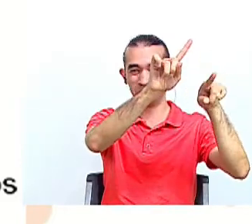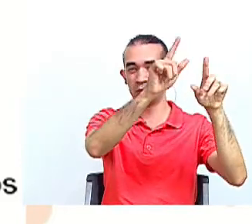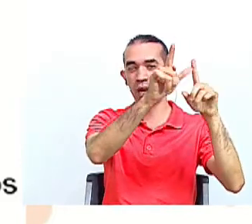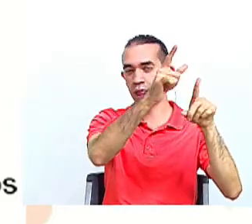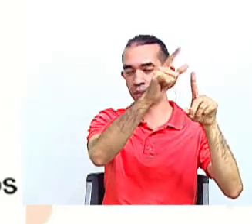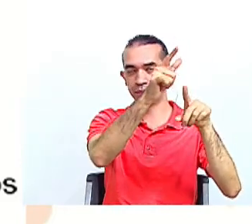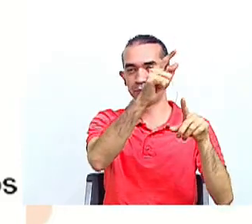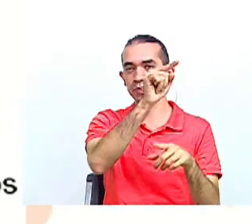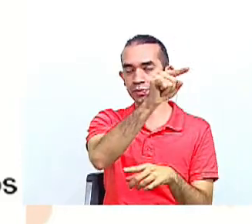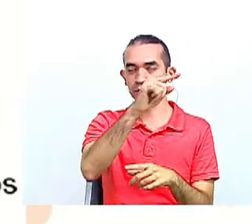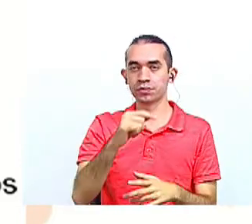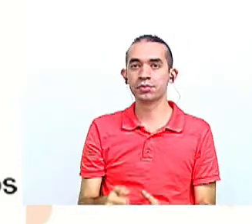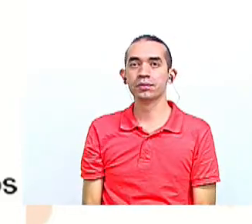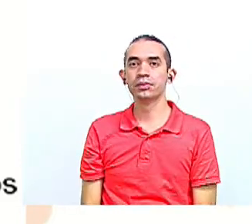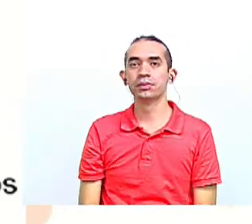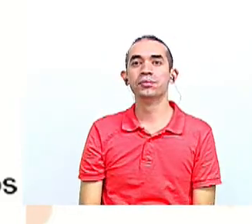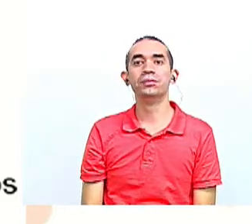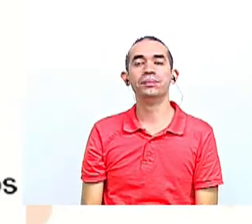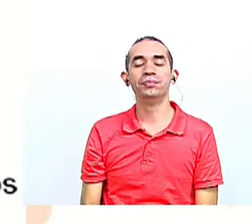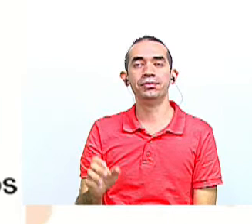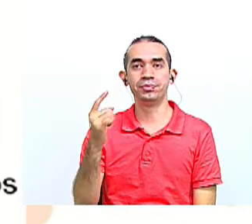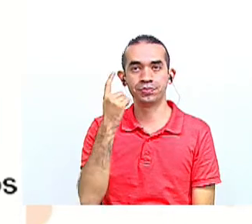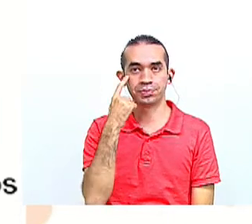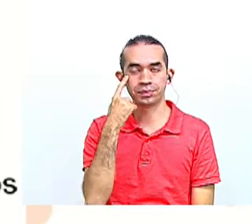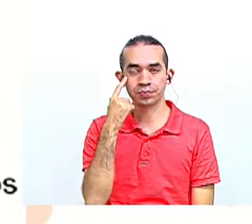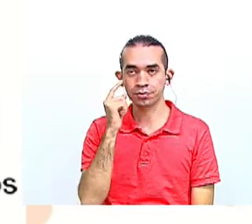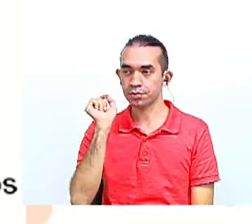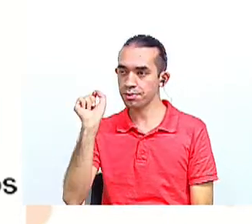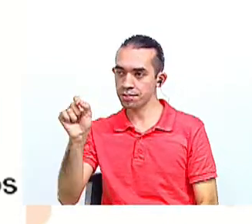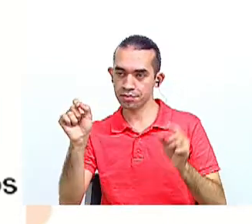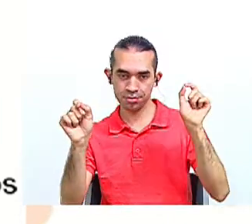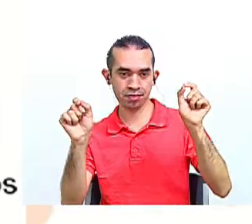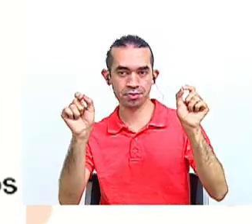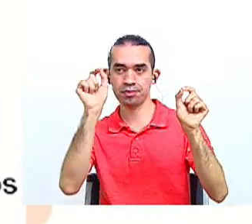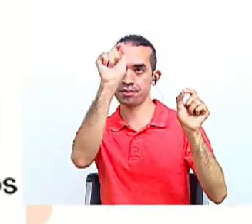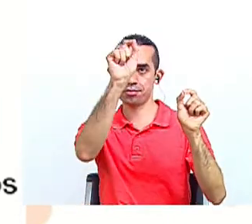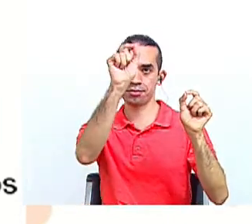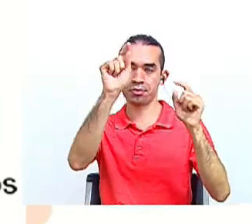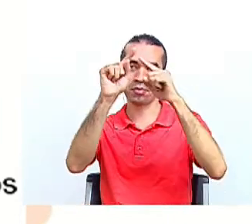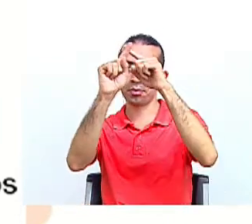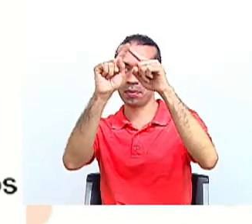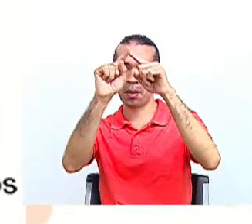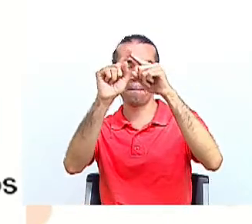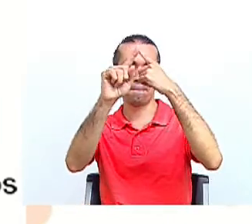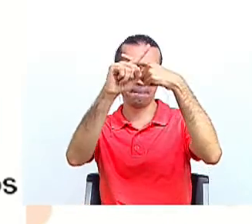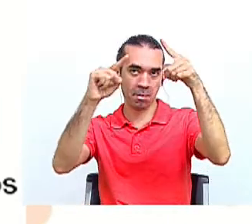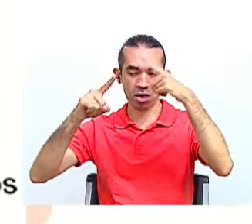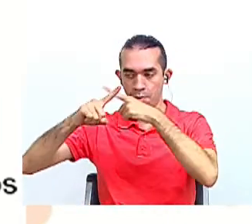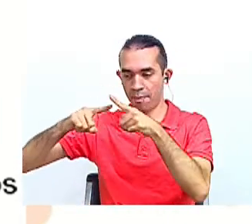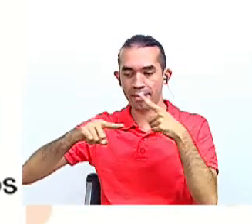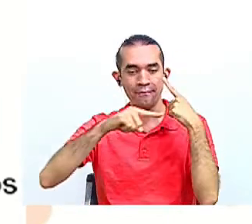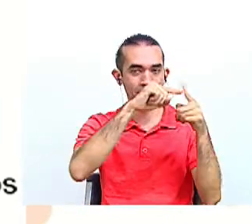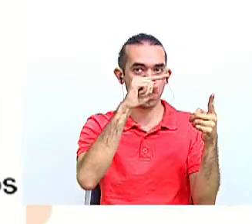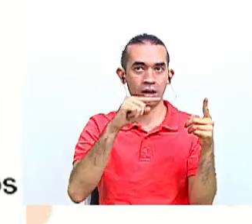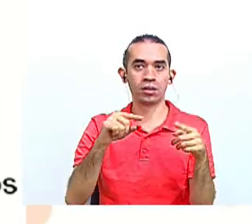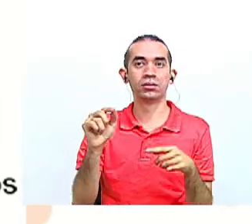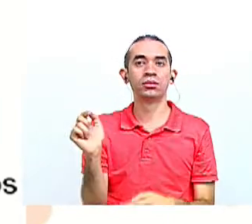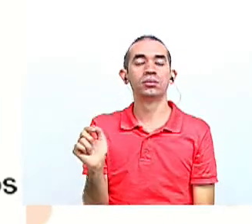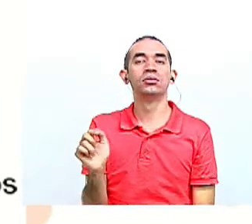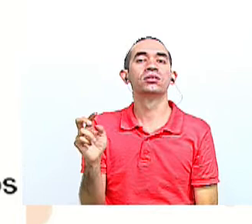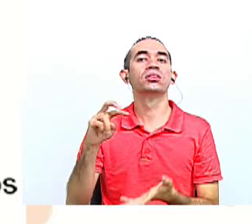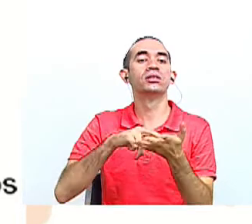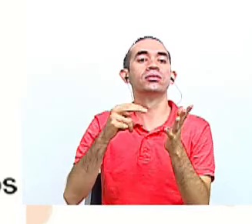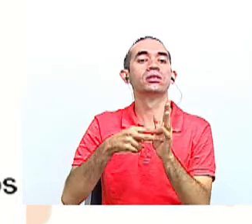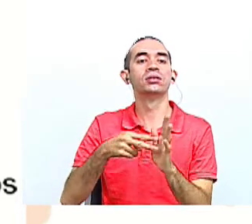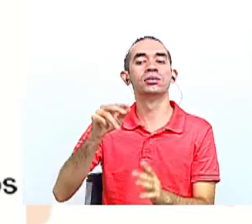Entonces, si trazamos los puntos medios, significa que el segmento